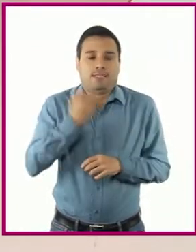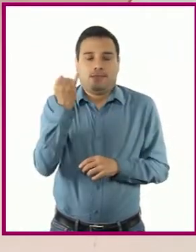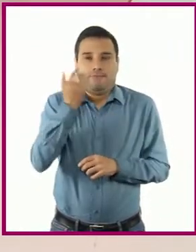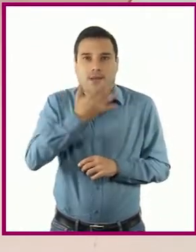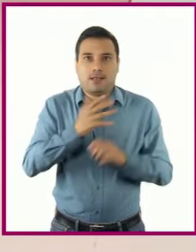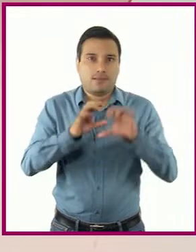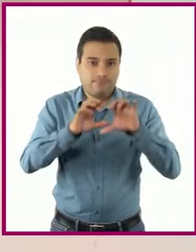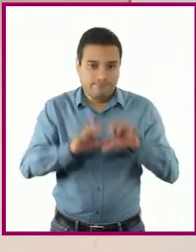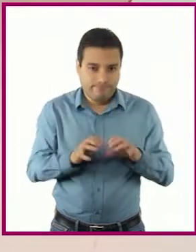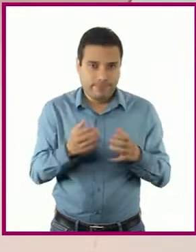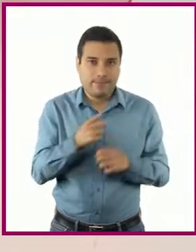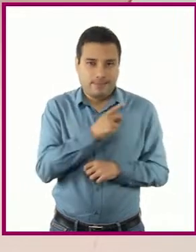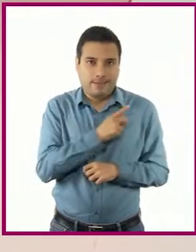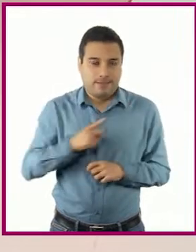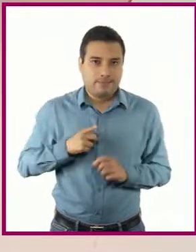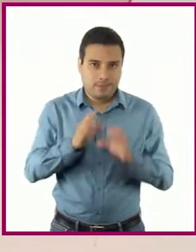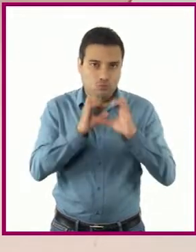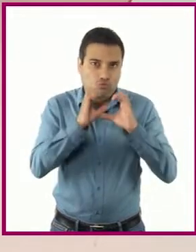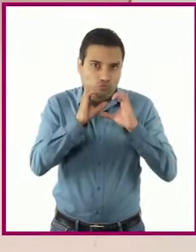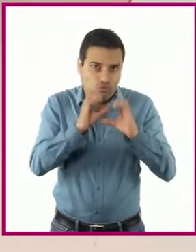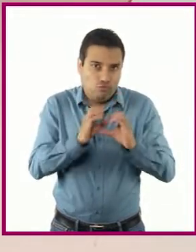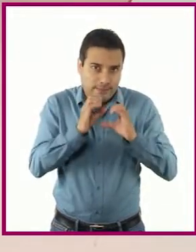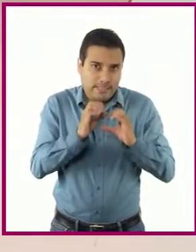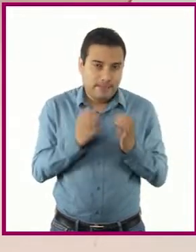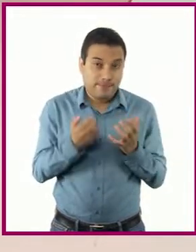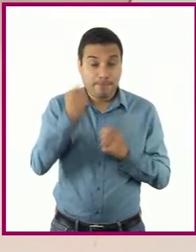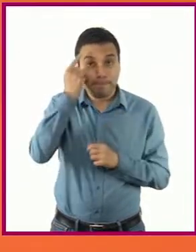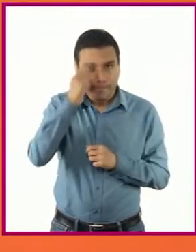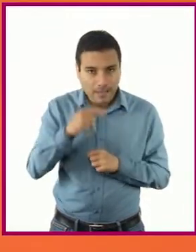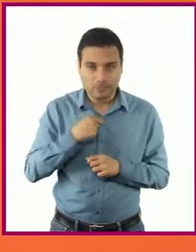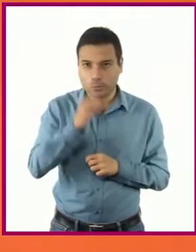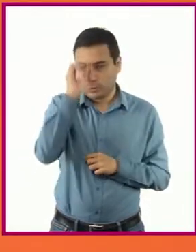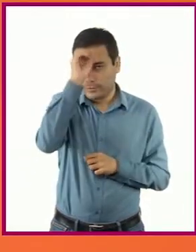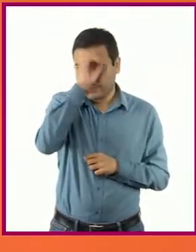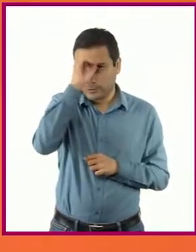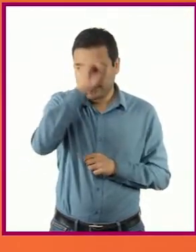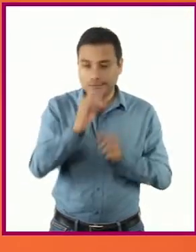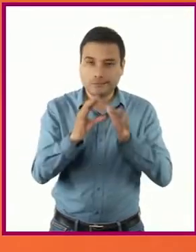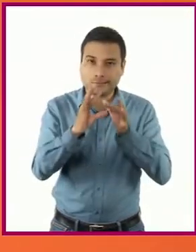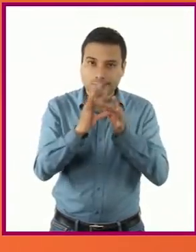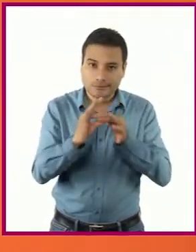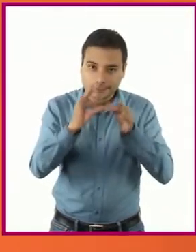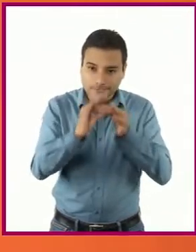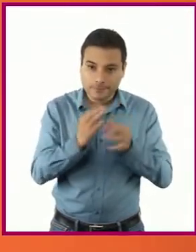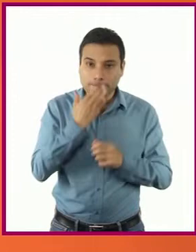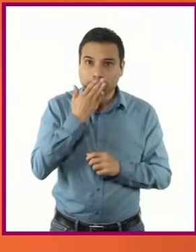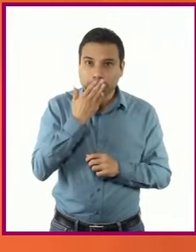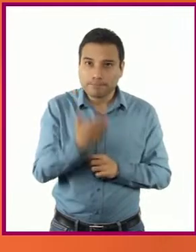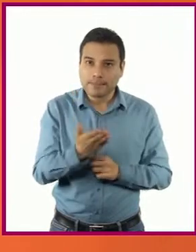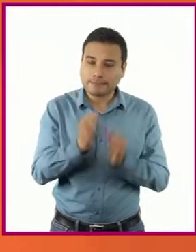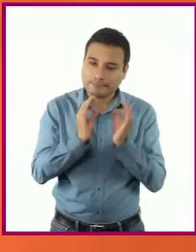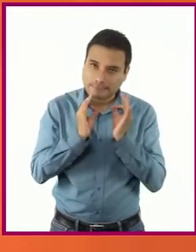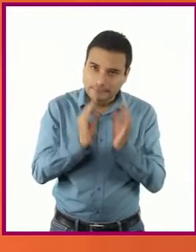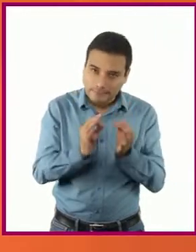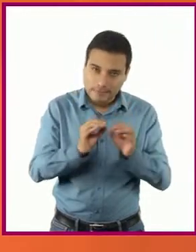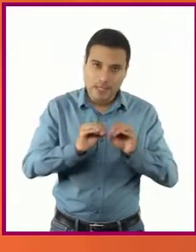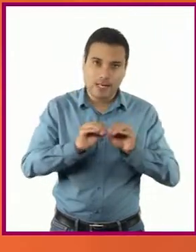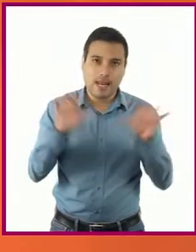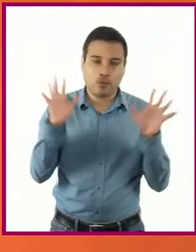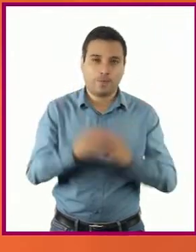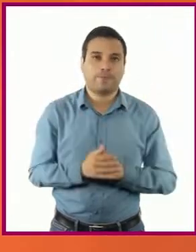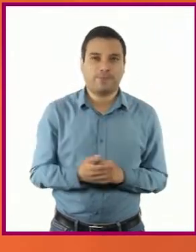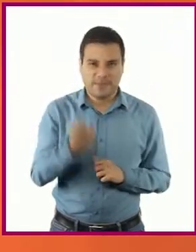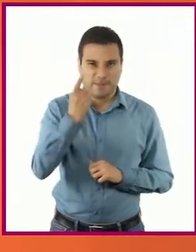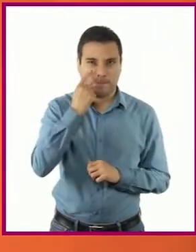de escribir y expresarse para transmitir su opinión de la forma más clara posible. Les